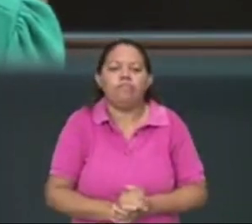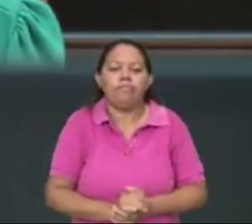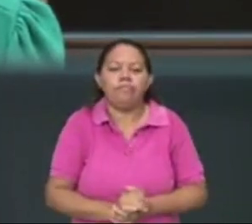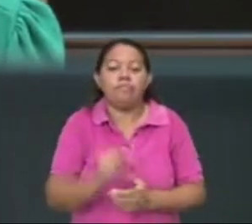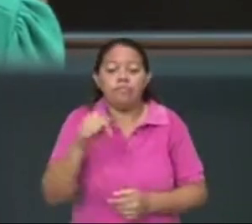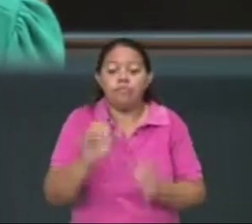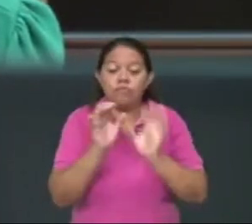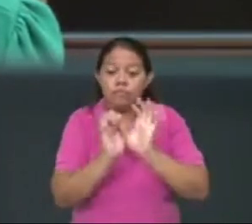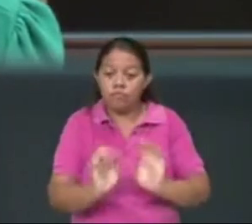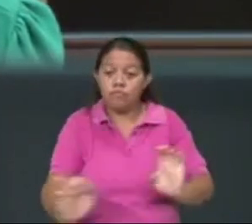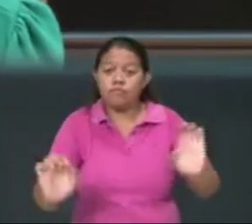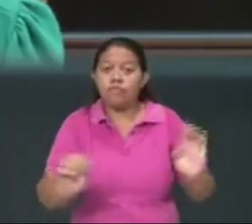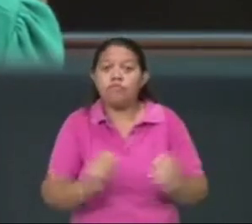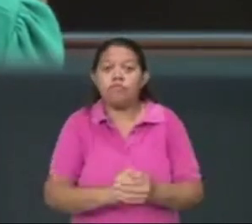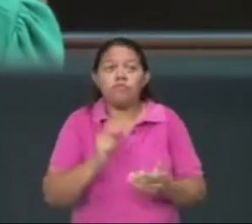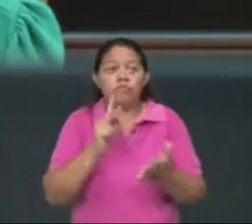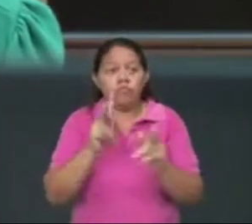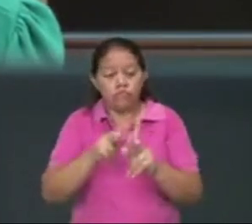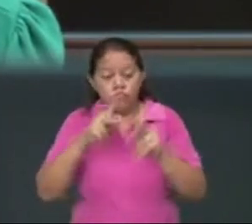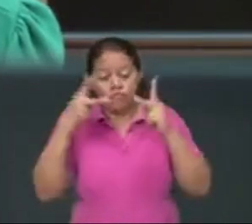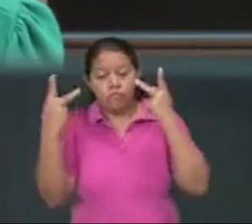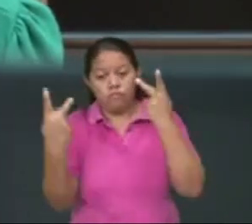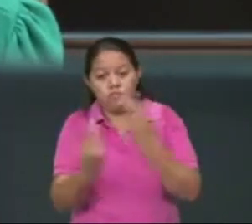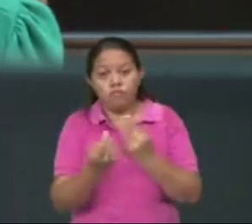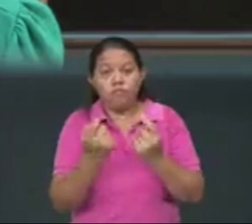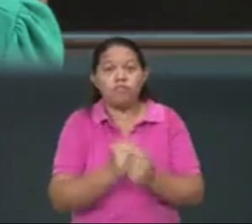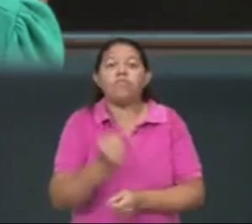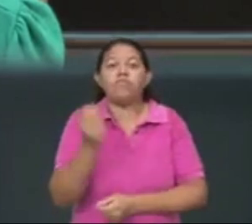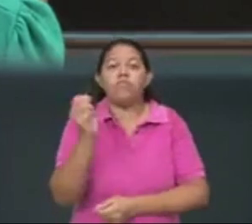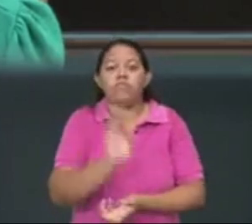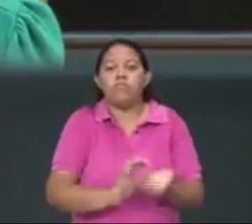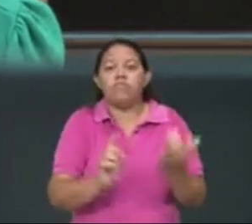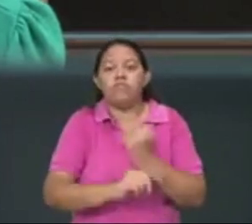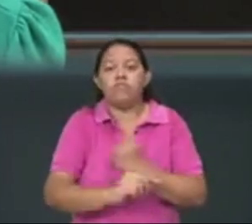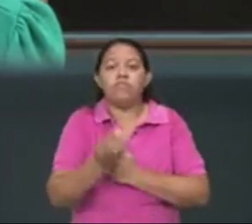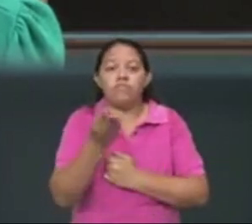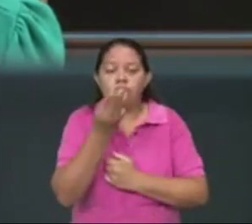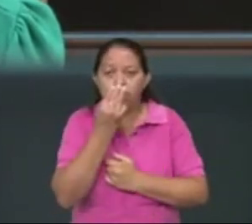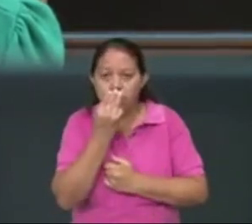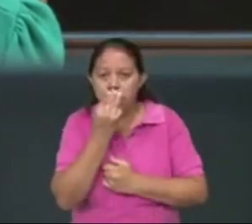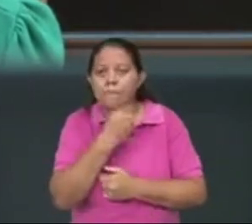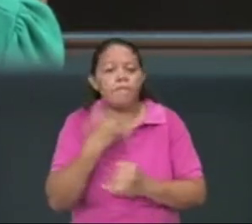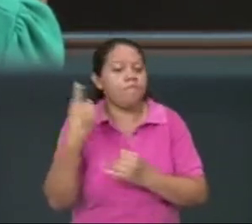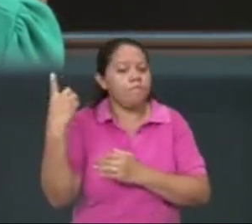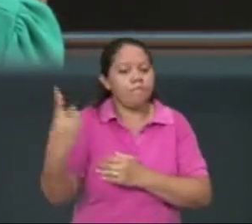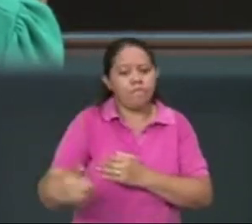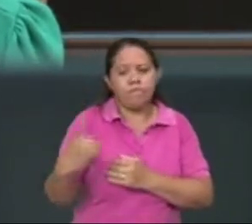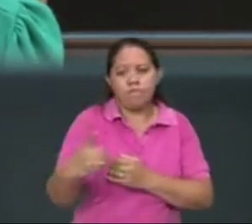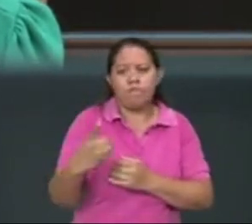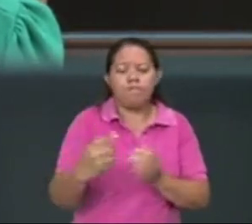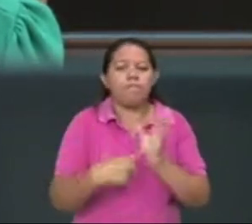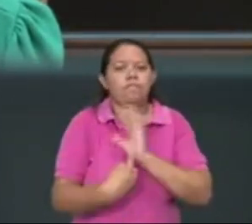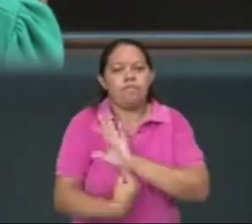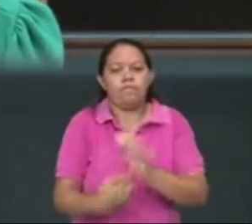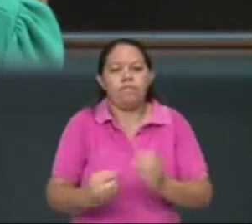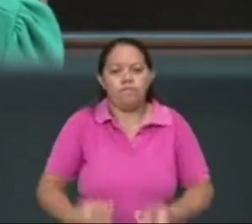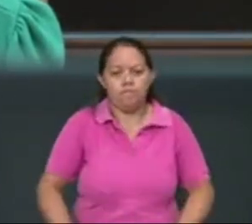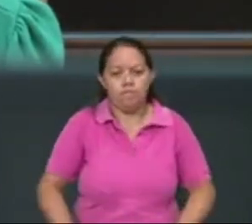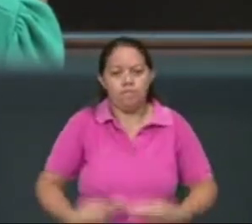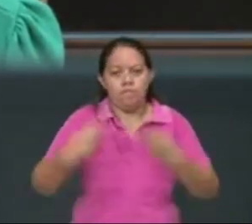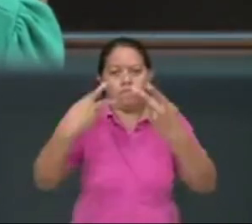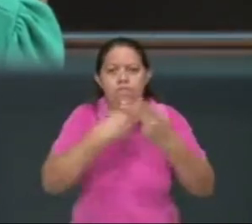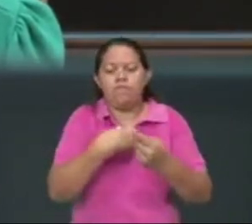niñas pertenecientes a los pueblos originarios y afrodescendientes tienen igual derecho a acceder al bienestar y al